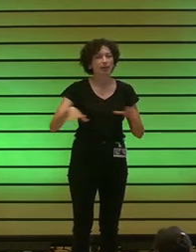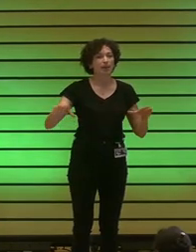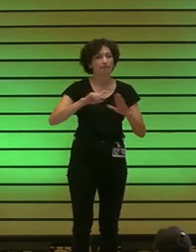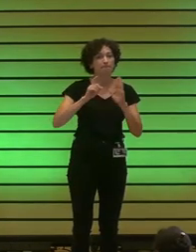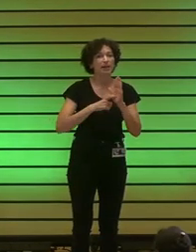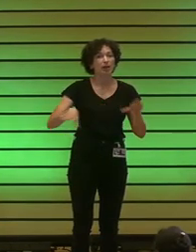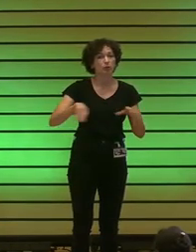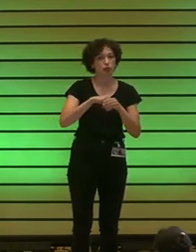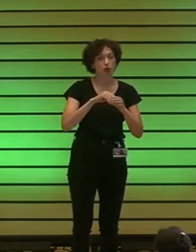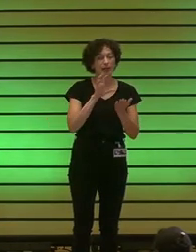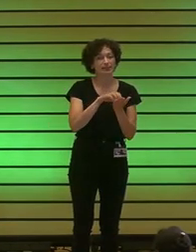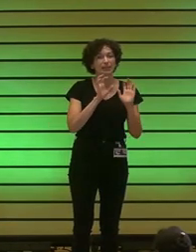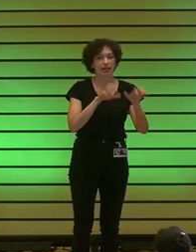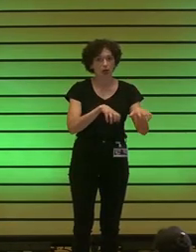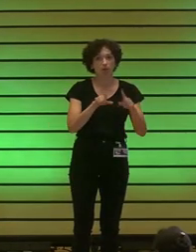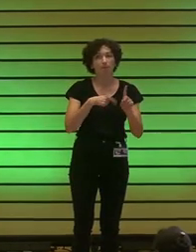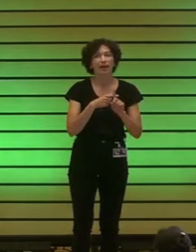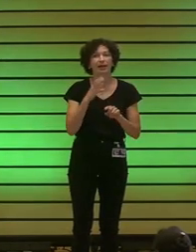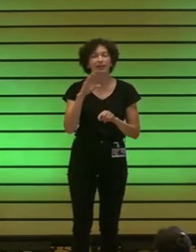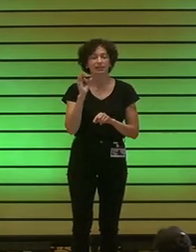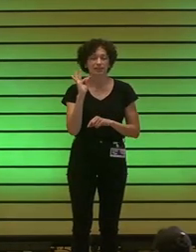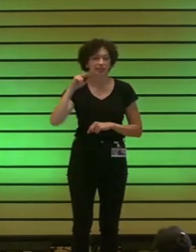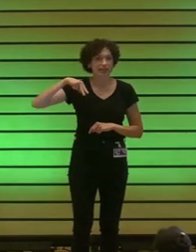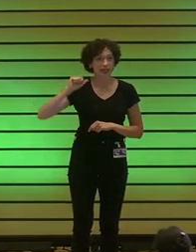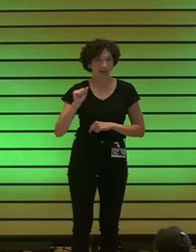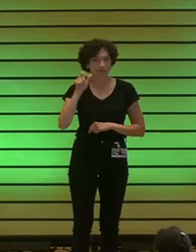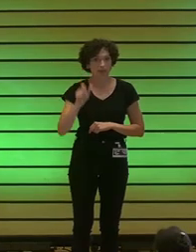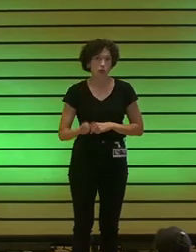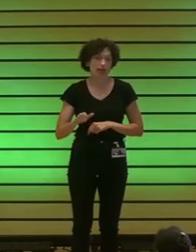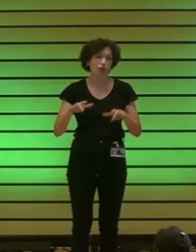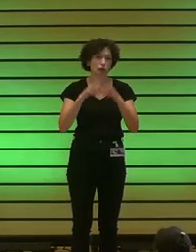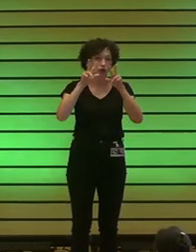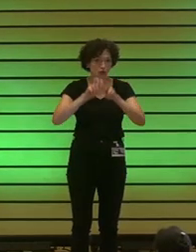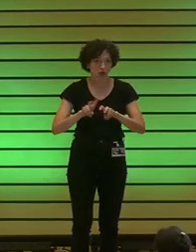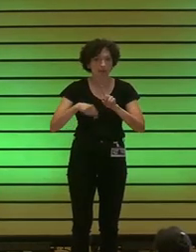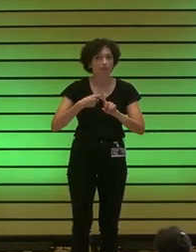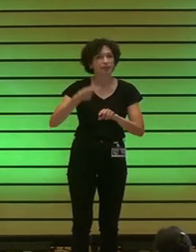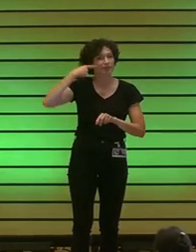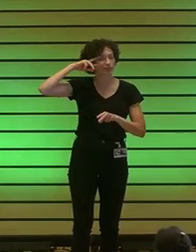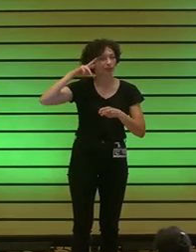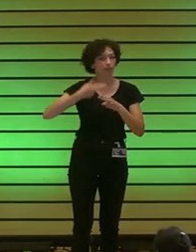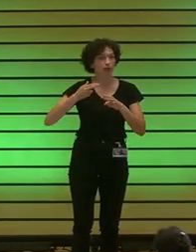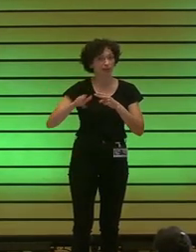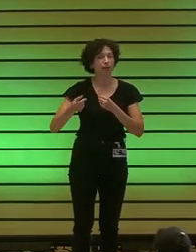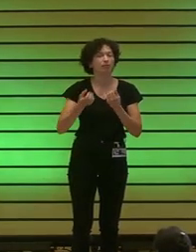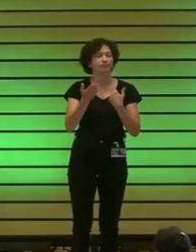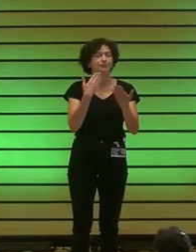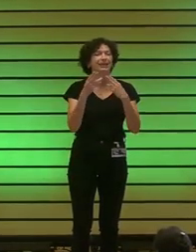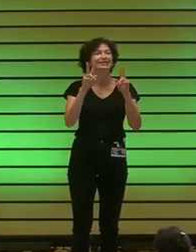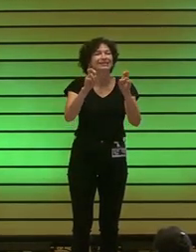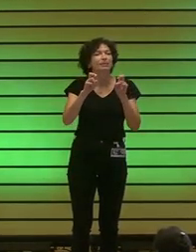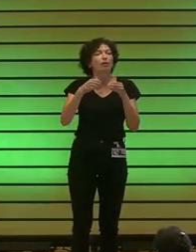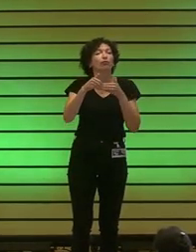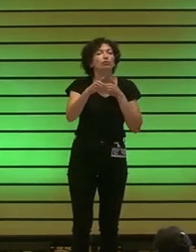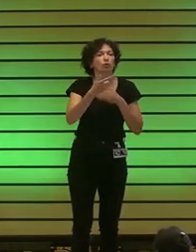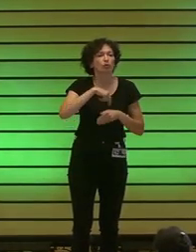y León, y Cristina Monge, socióloga y politóloga, que dialogará sobre nuestro futuro. Pero antes, como estamos lanzando aquí